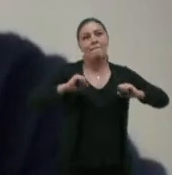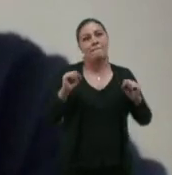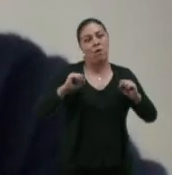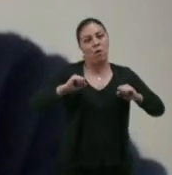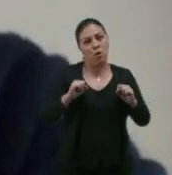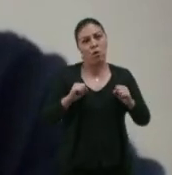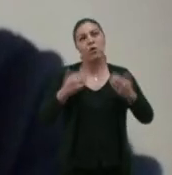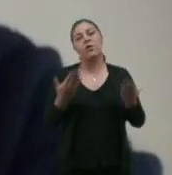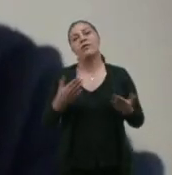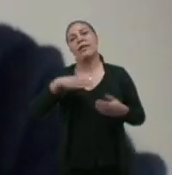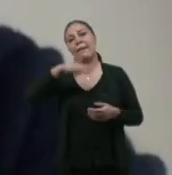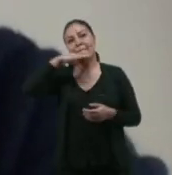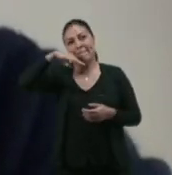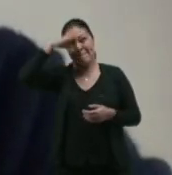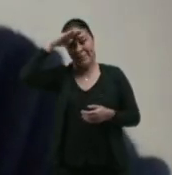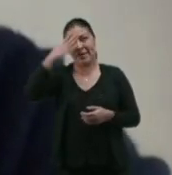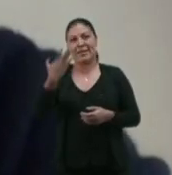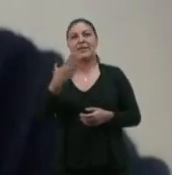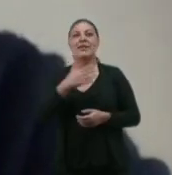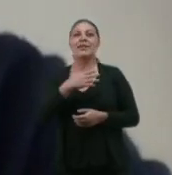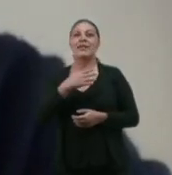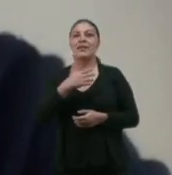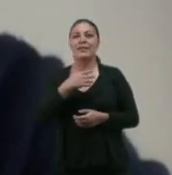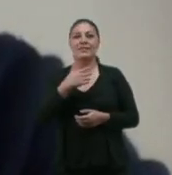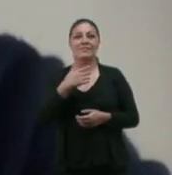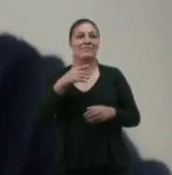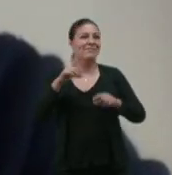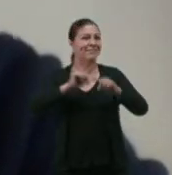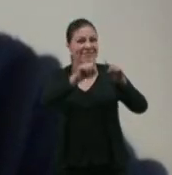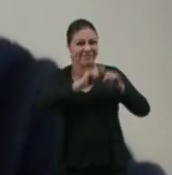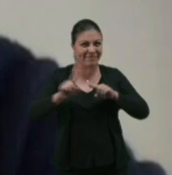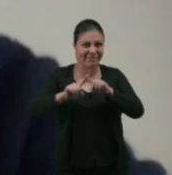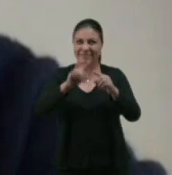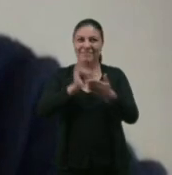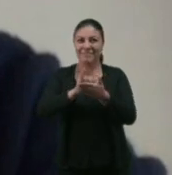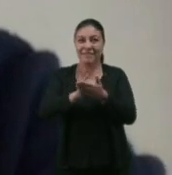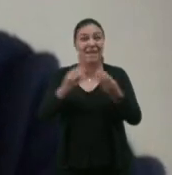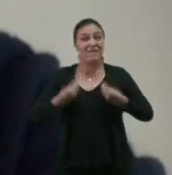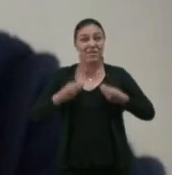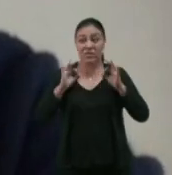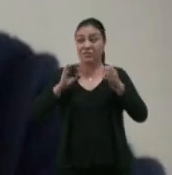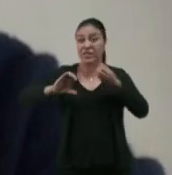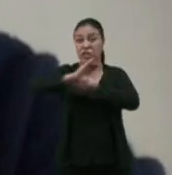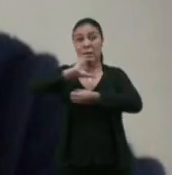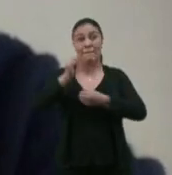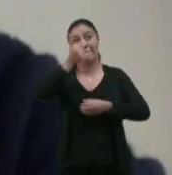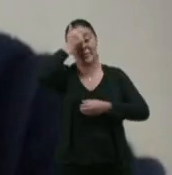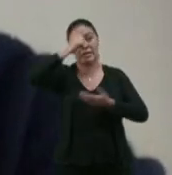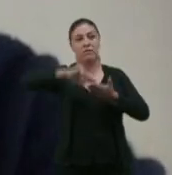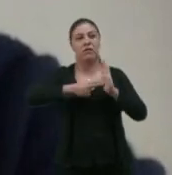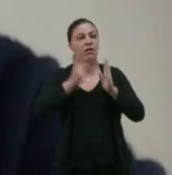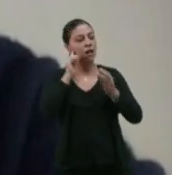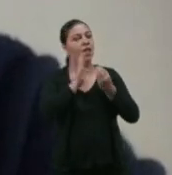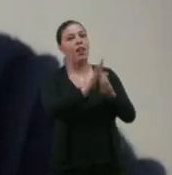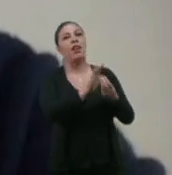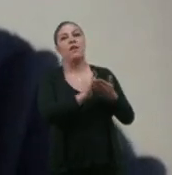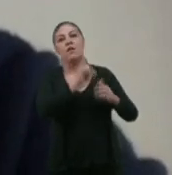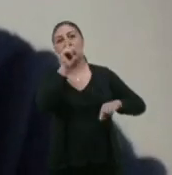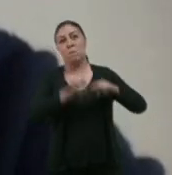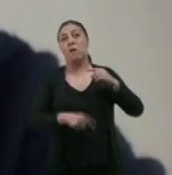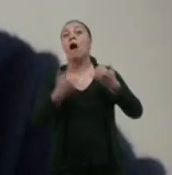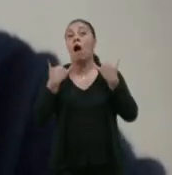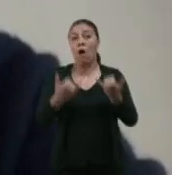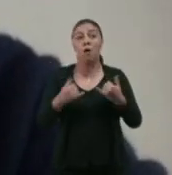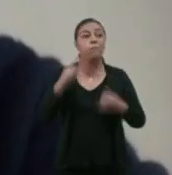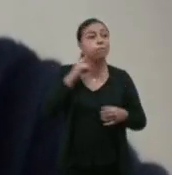en Río, en Ciudad de México, en Santiago de Chile, quedaba excluido de poder acceder a los productos, ¿no? Y hoy en día cualquier persona que tenga un